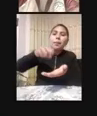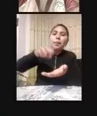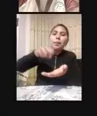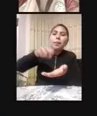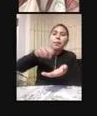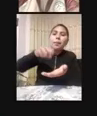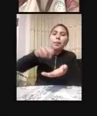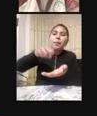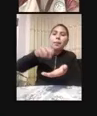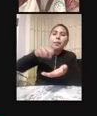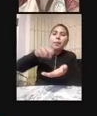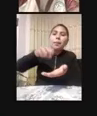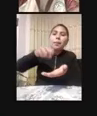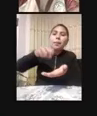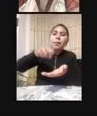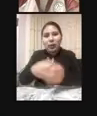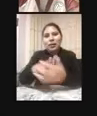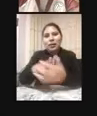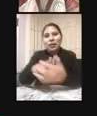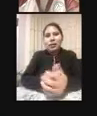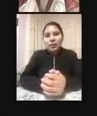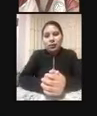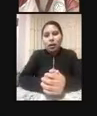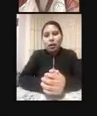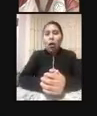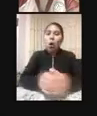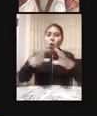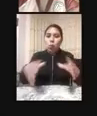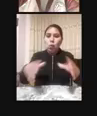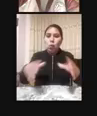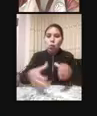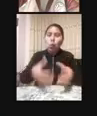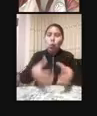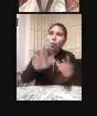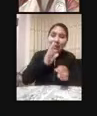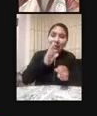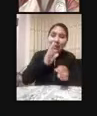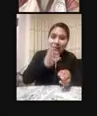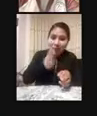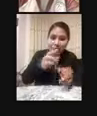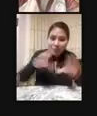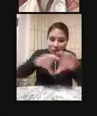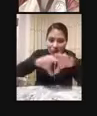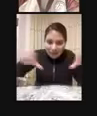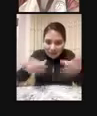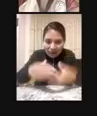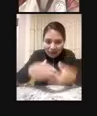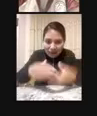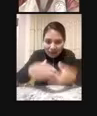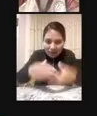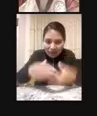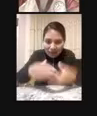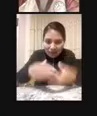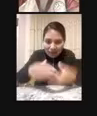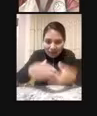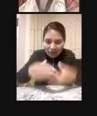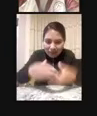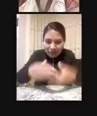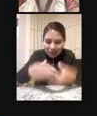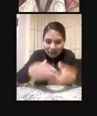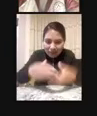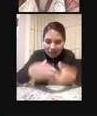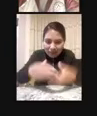simplemente deslizar sobre una botella la planta del piecito, hacia adelante, hacia atrás, con el